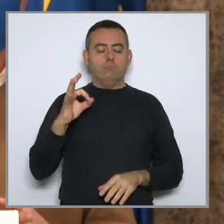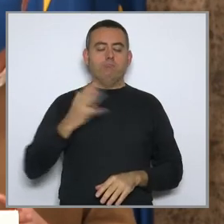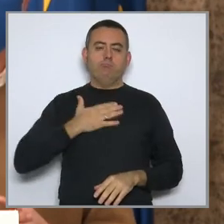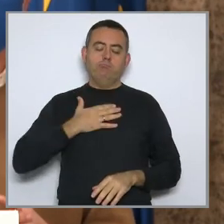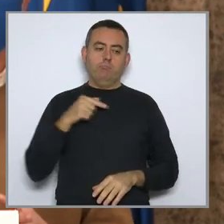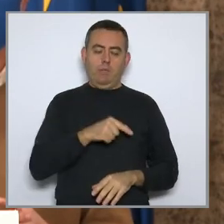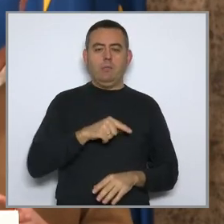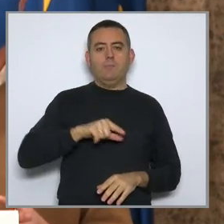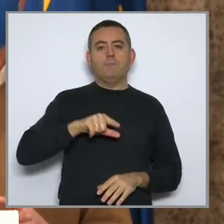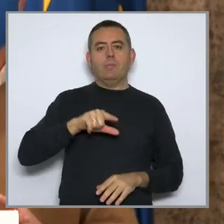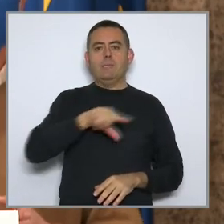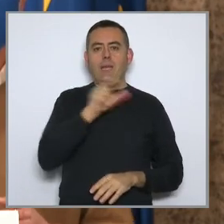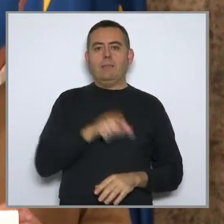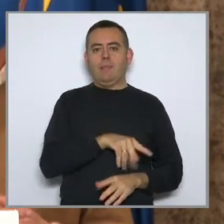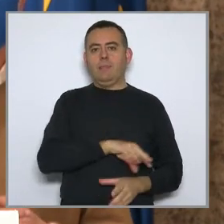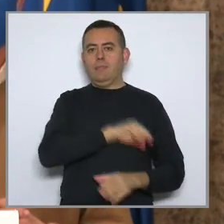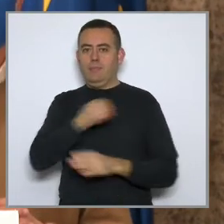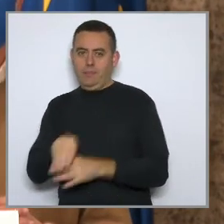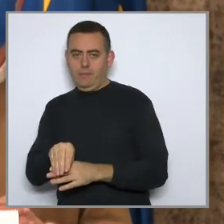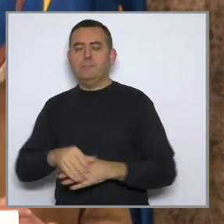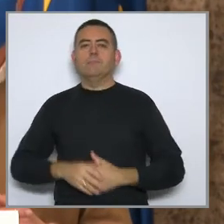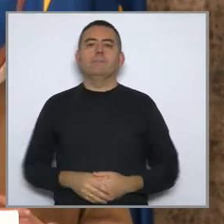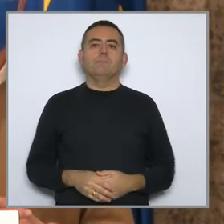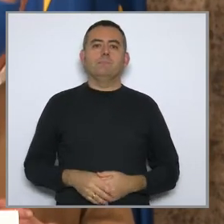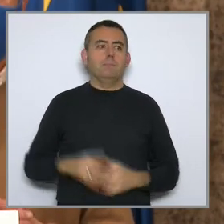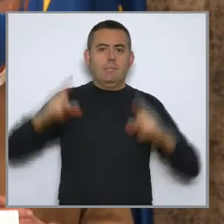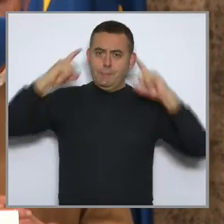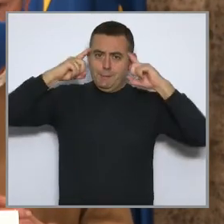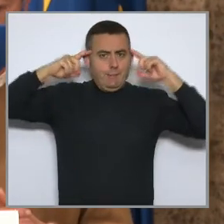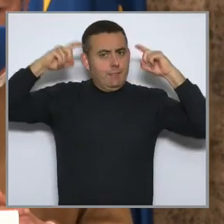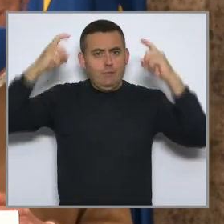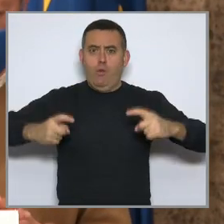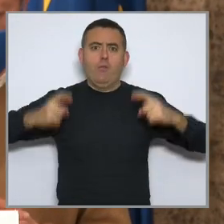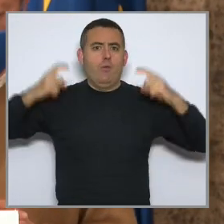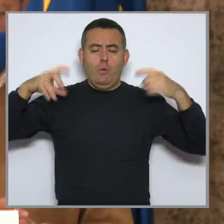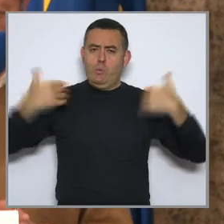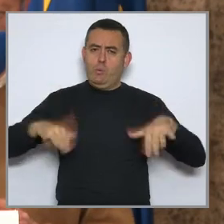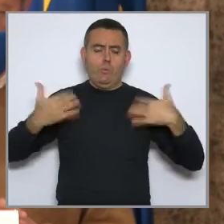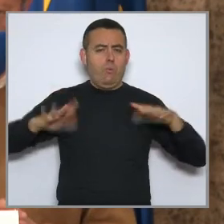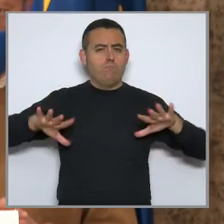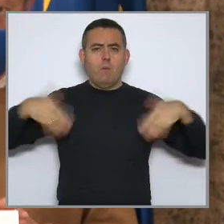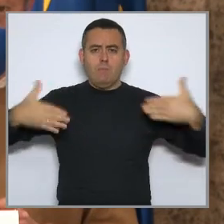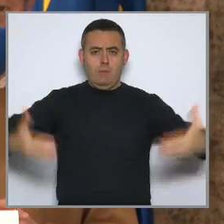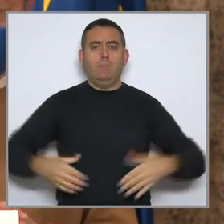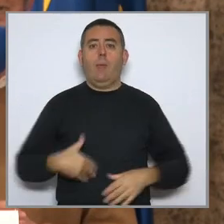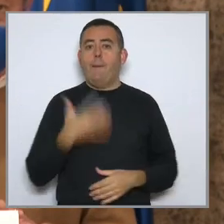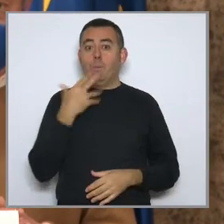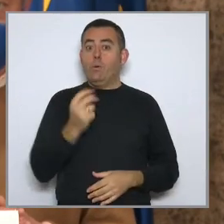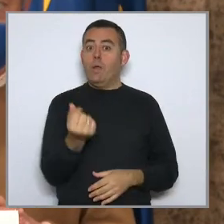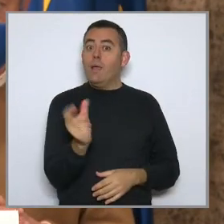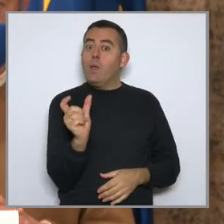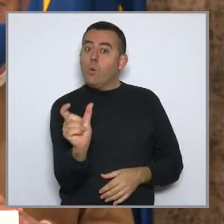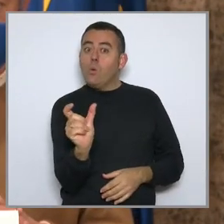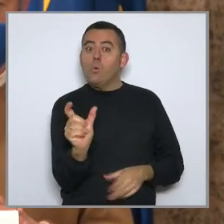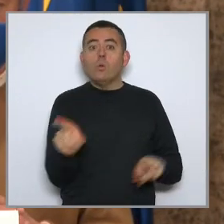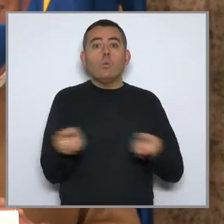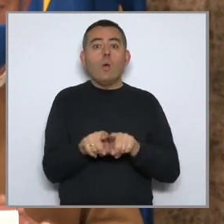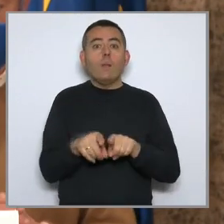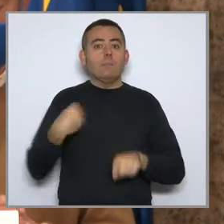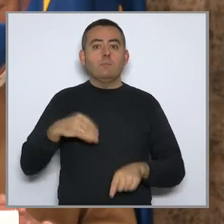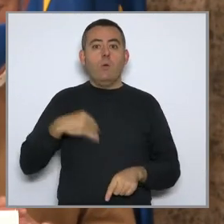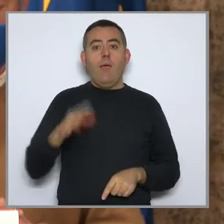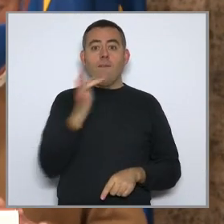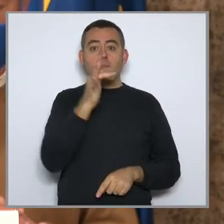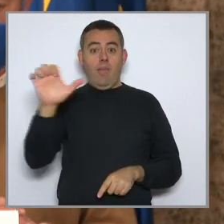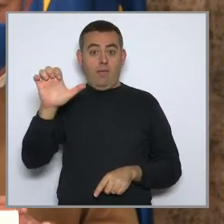más allá de lo que nunca habíamos podido plantear. Es lo que costaría, por ejemplo, construir el actual Hospital de la Fe,